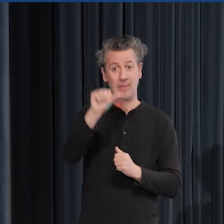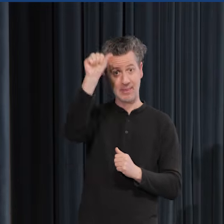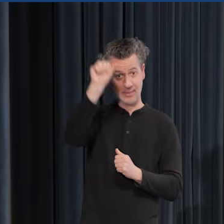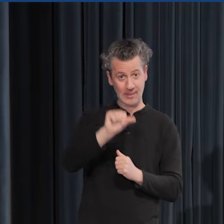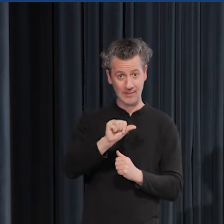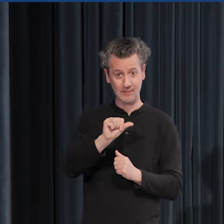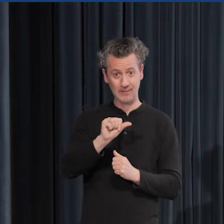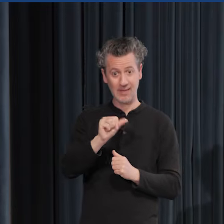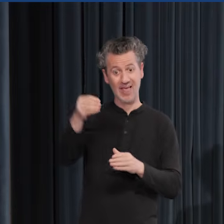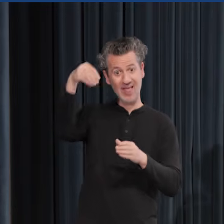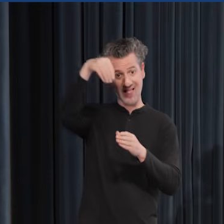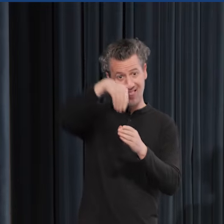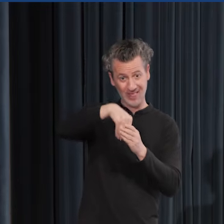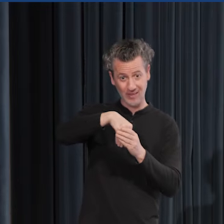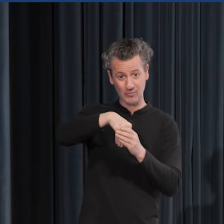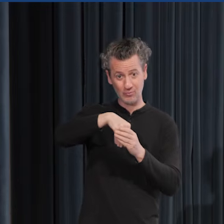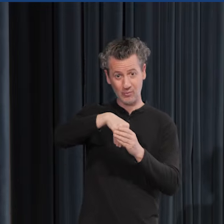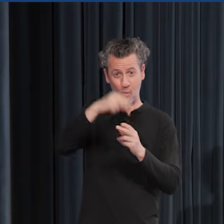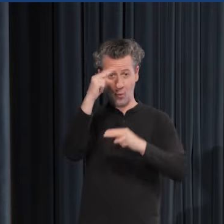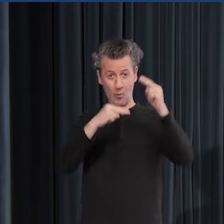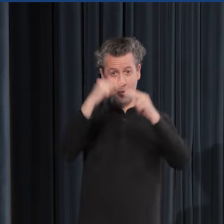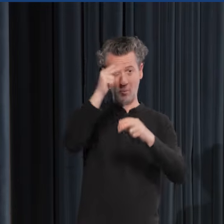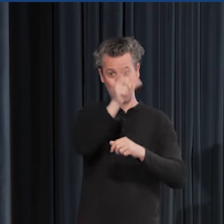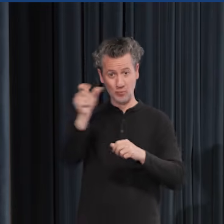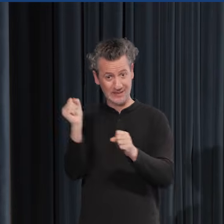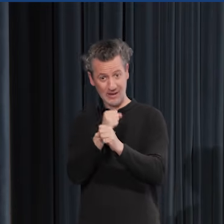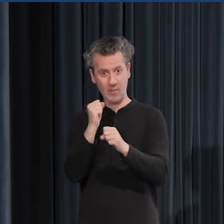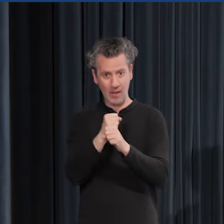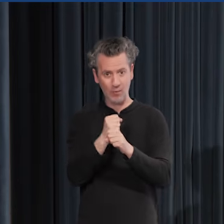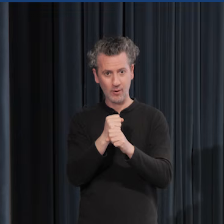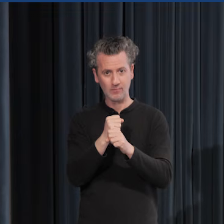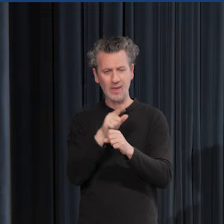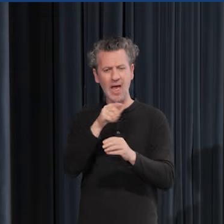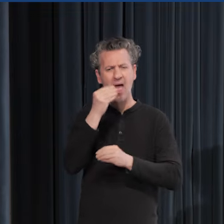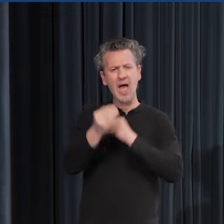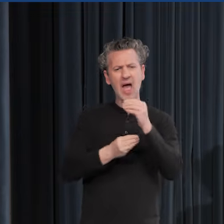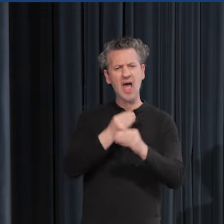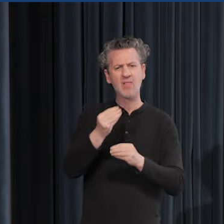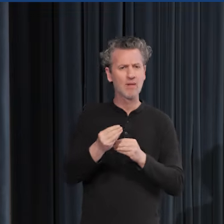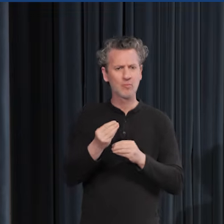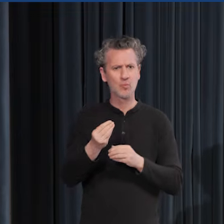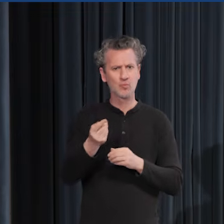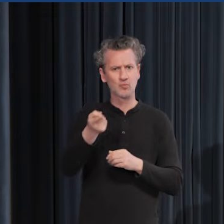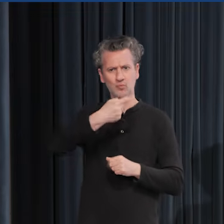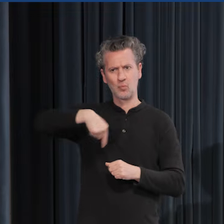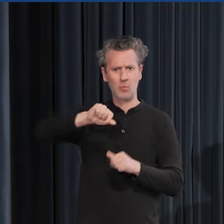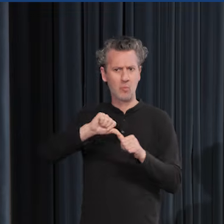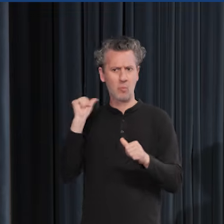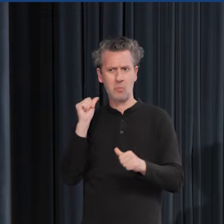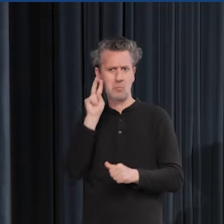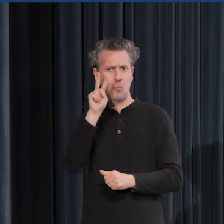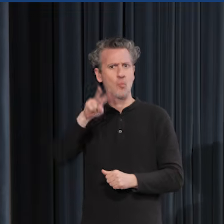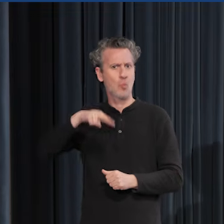a las personas que trabajan en estas obras haciendo algo que realmente no estamos acostumbrados a ver